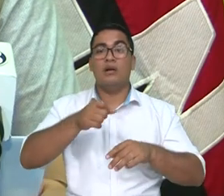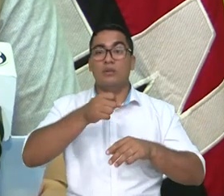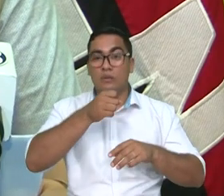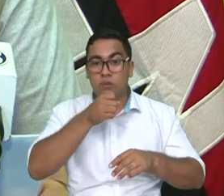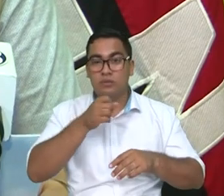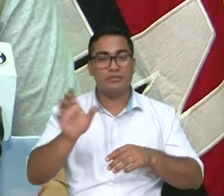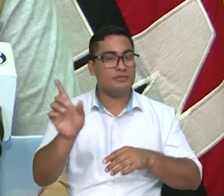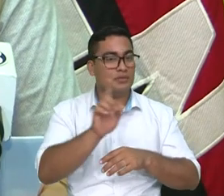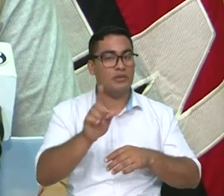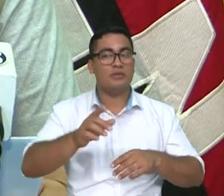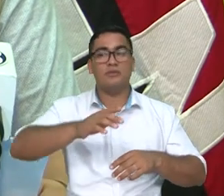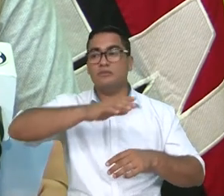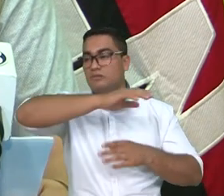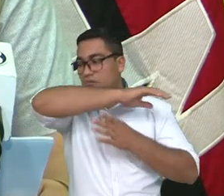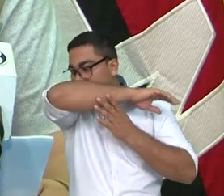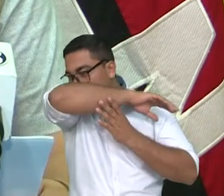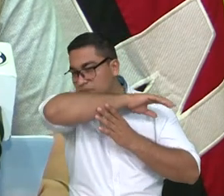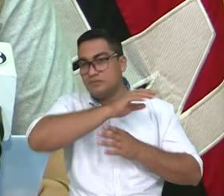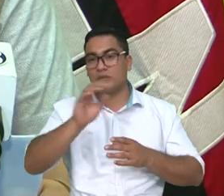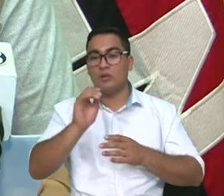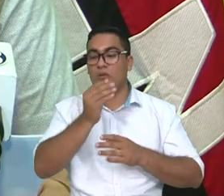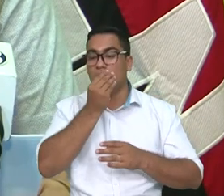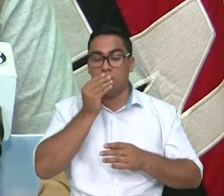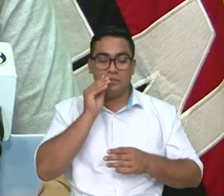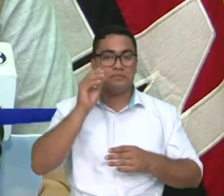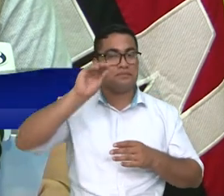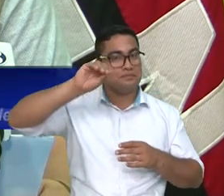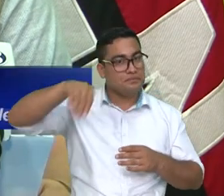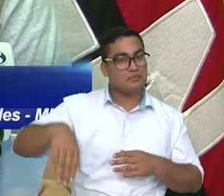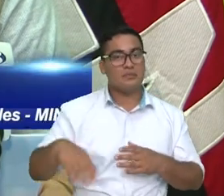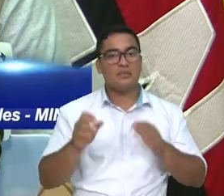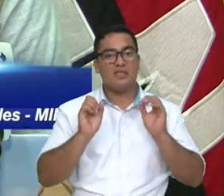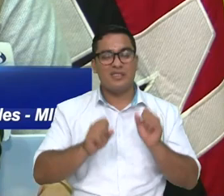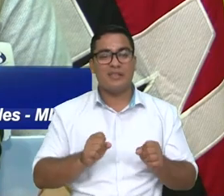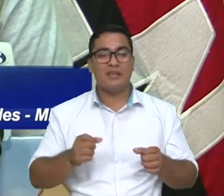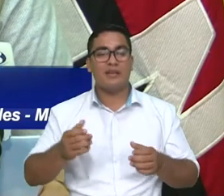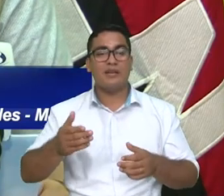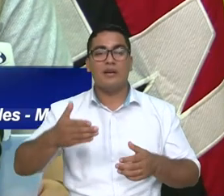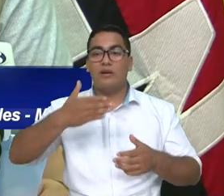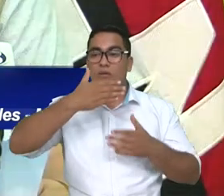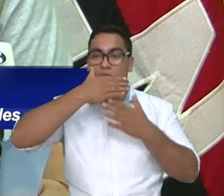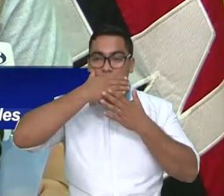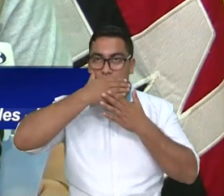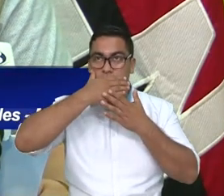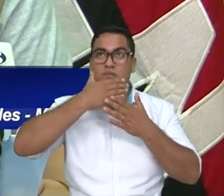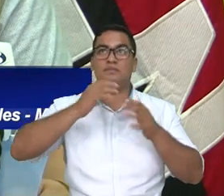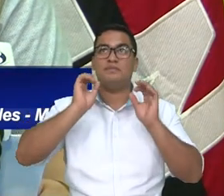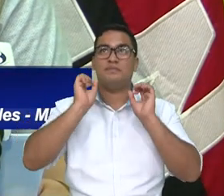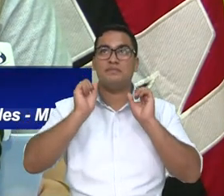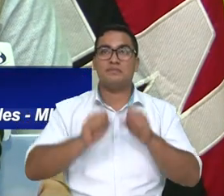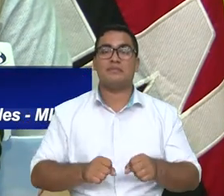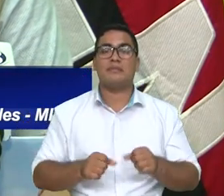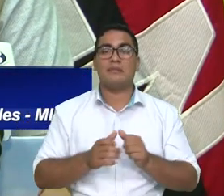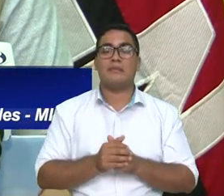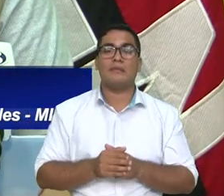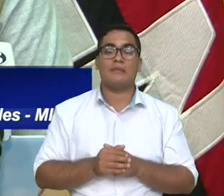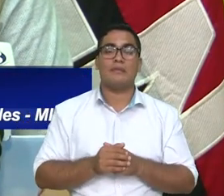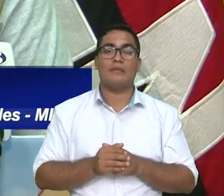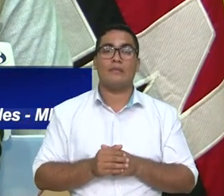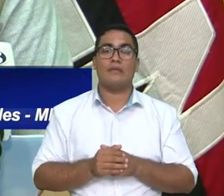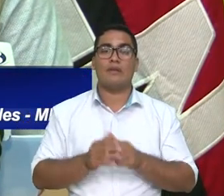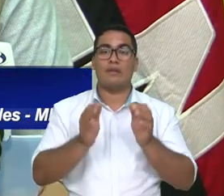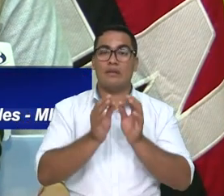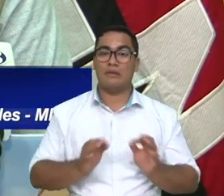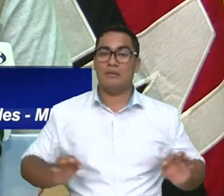tosen, utilizar algún pañuelo o papel desechable o cubrirse la boca con el ángulo interno del codo. También